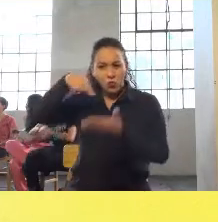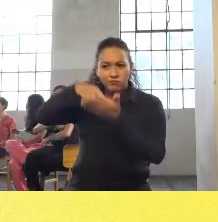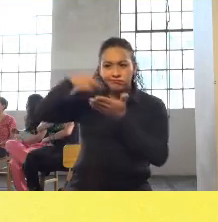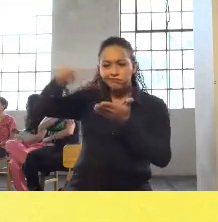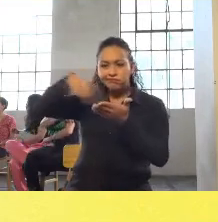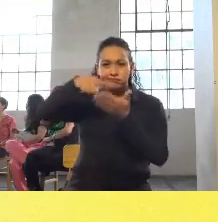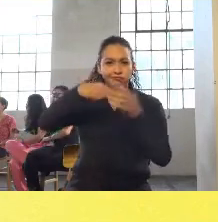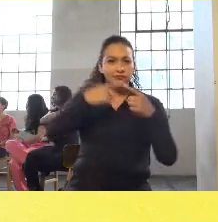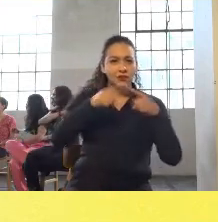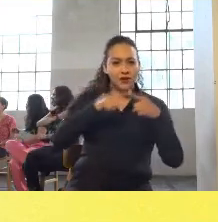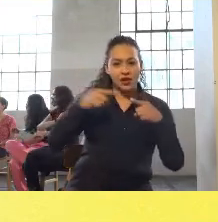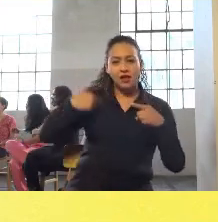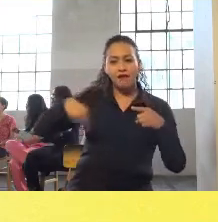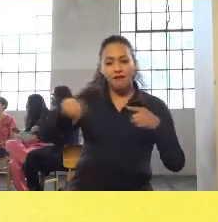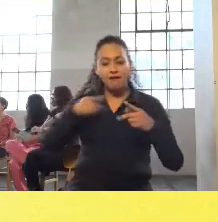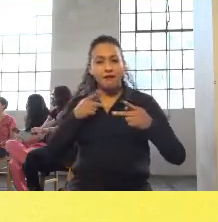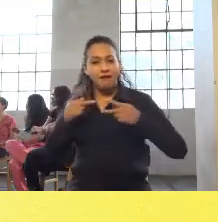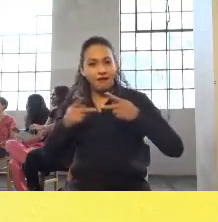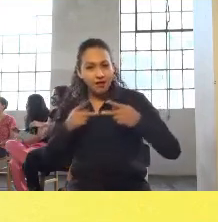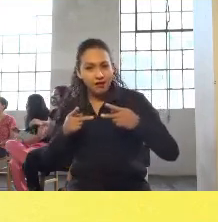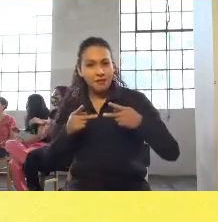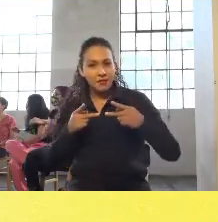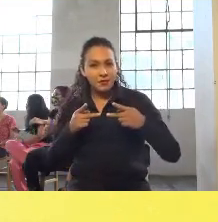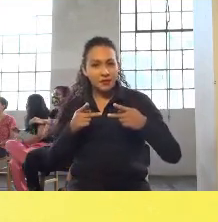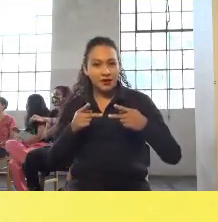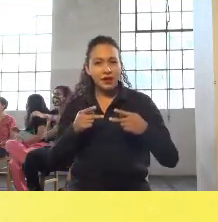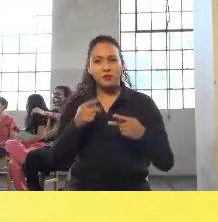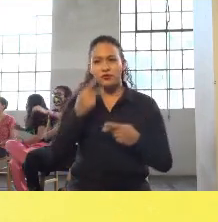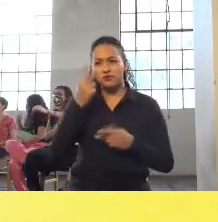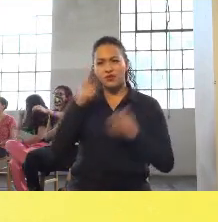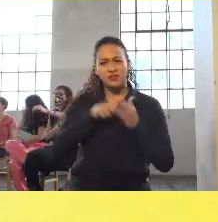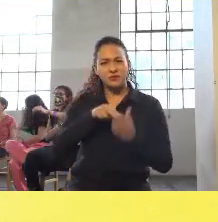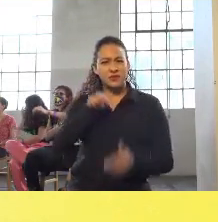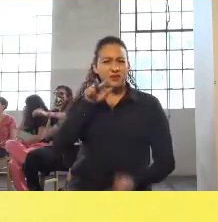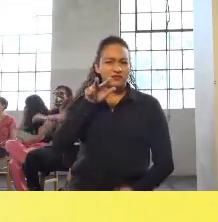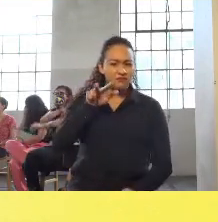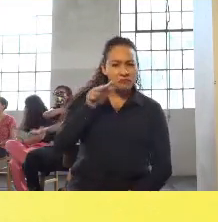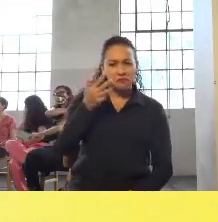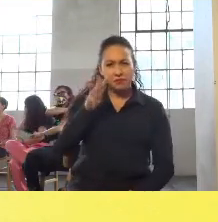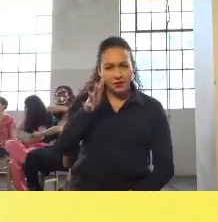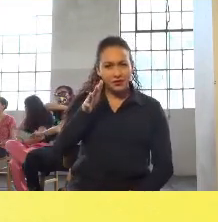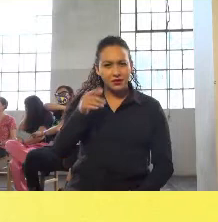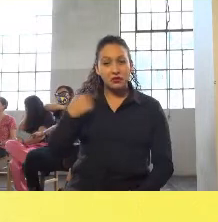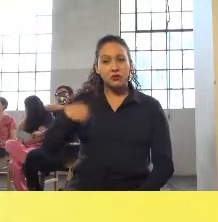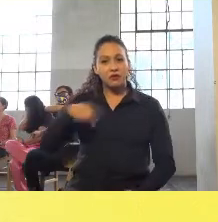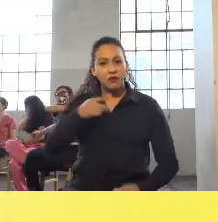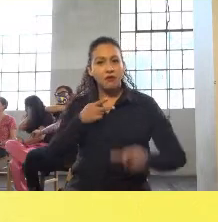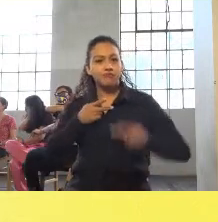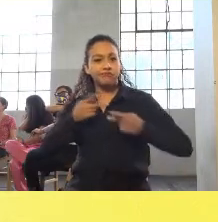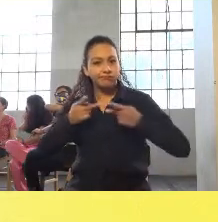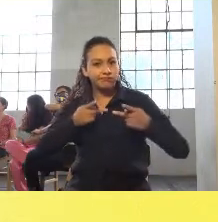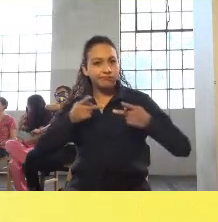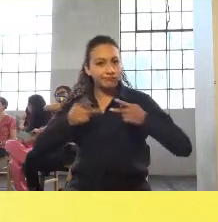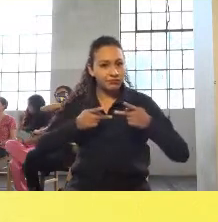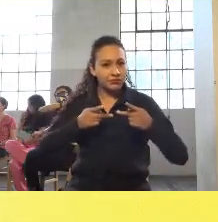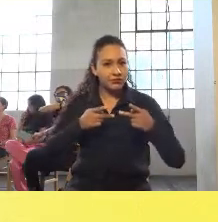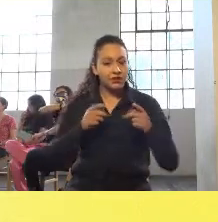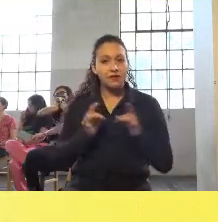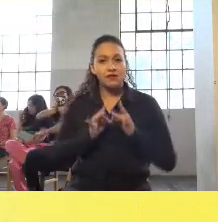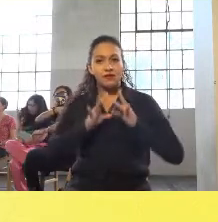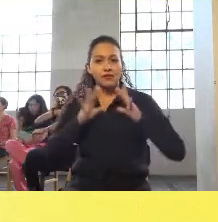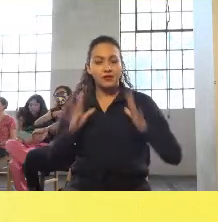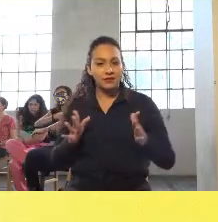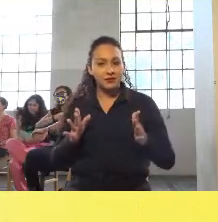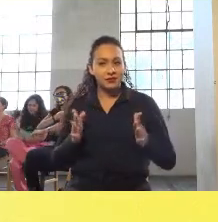estábamos preparándonos para World Design Capital, que fue como el 2018-19, creo. Y fue muy curioso porque a partir